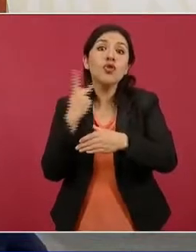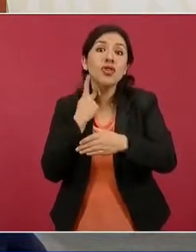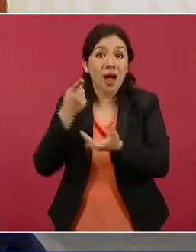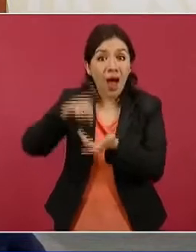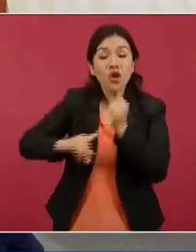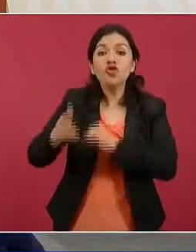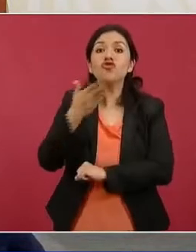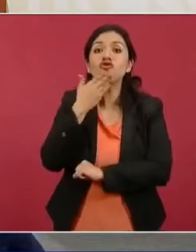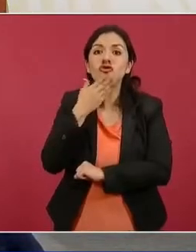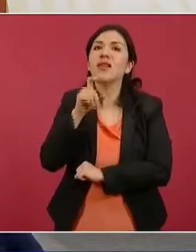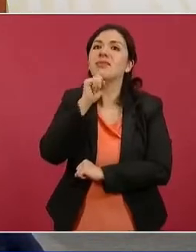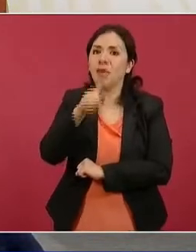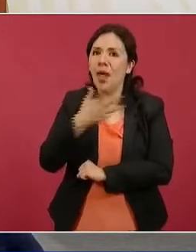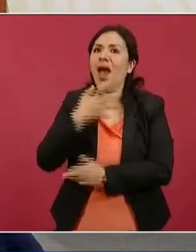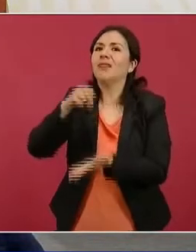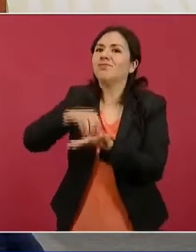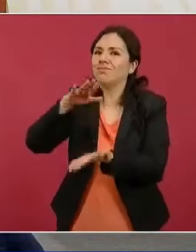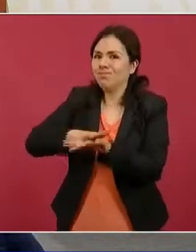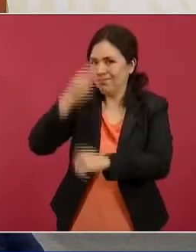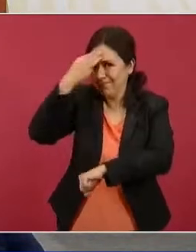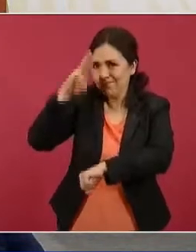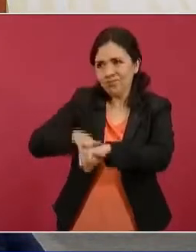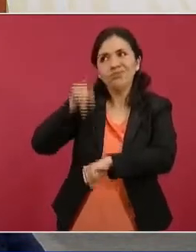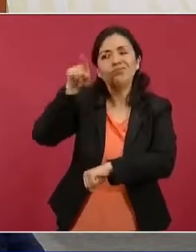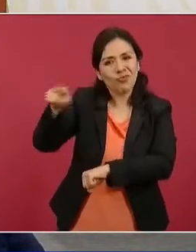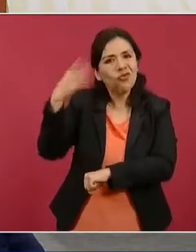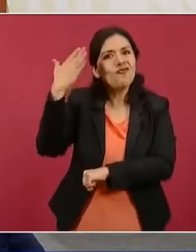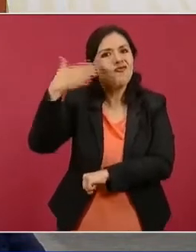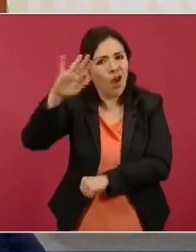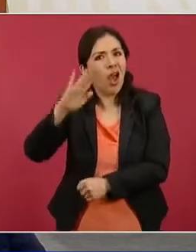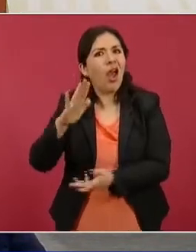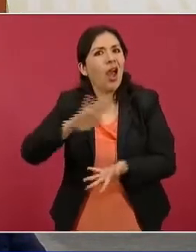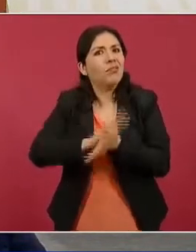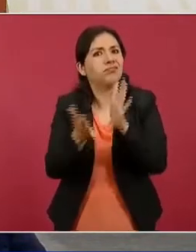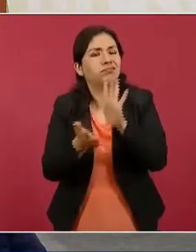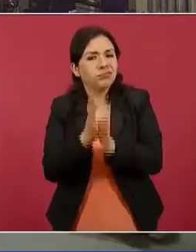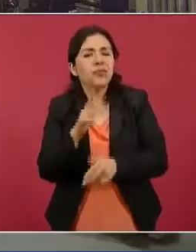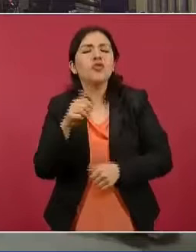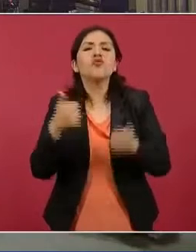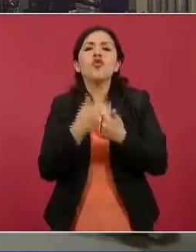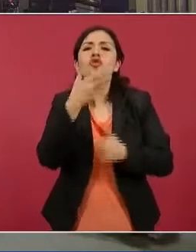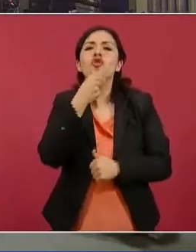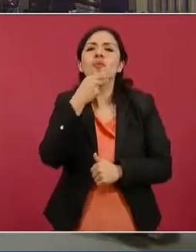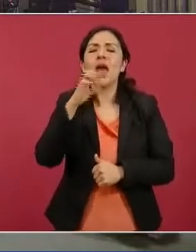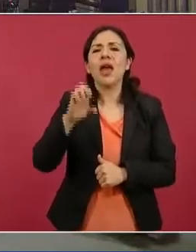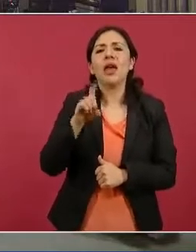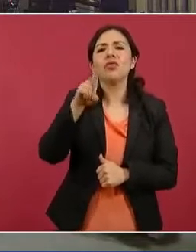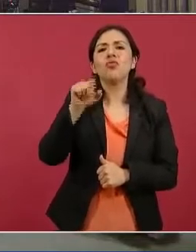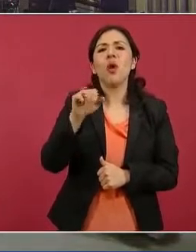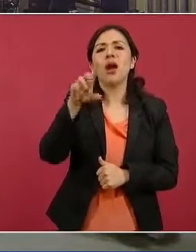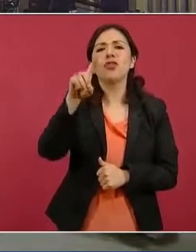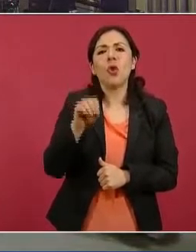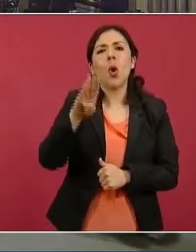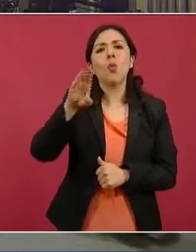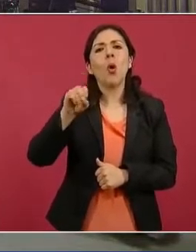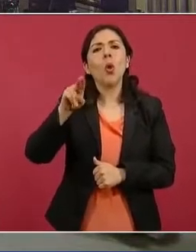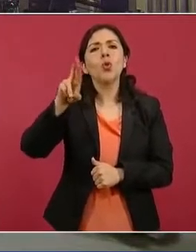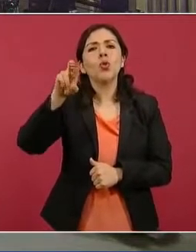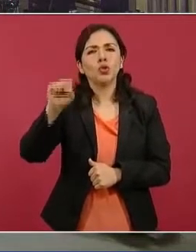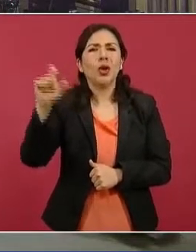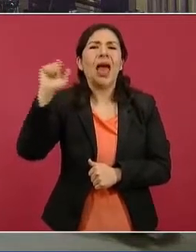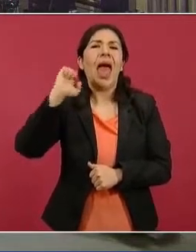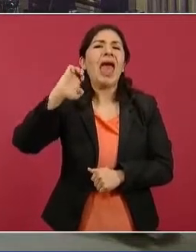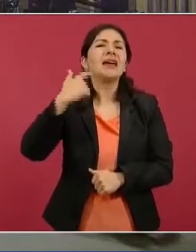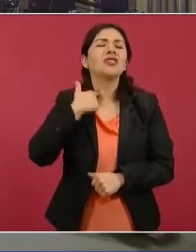lo que sucedió. Ellos también tuvieron este contubernio. En su momento, Eduardo Bours, que era el gobernador cuando ocurrió la